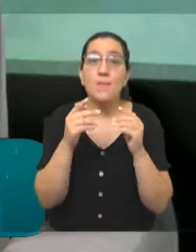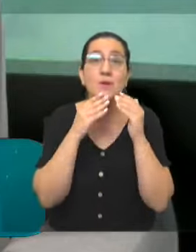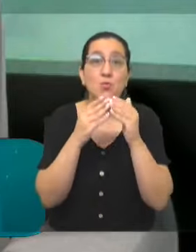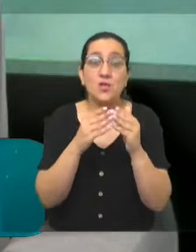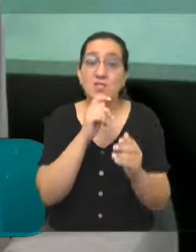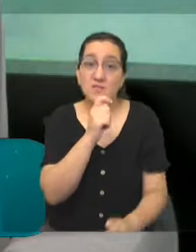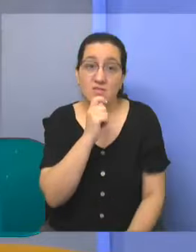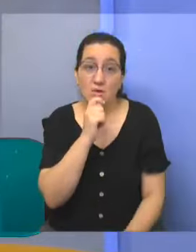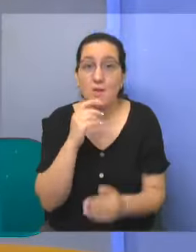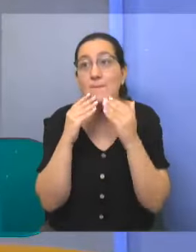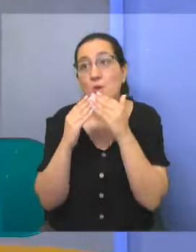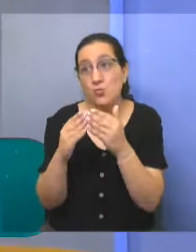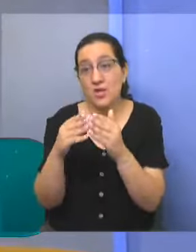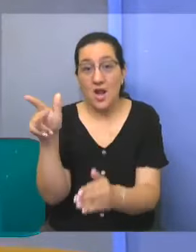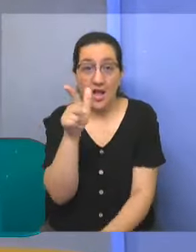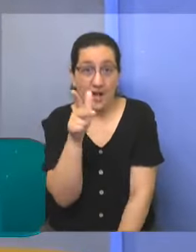preguntan a la cámara.